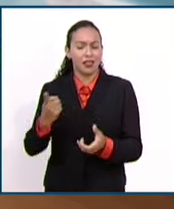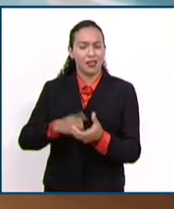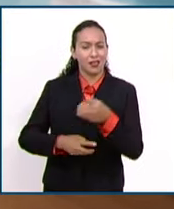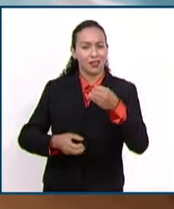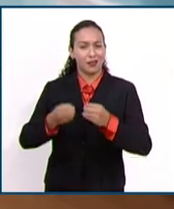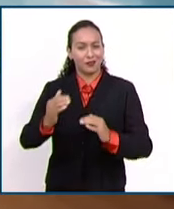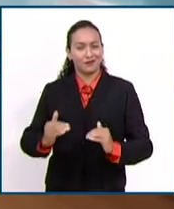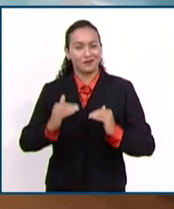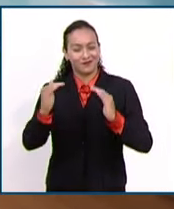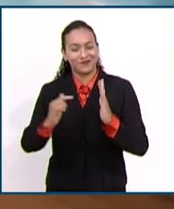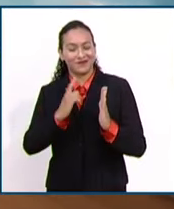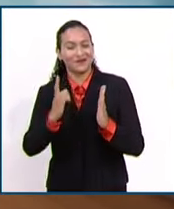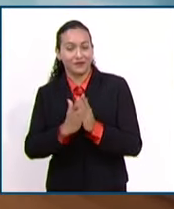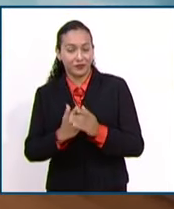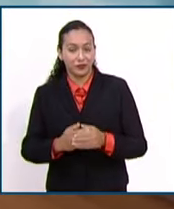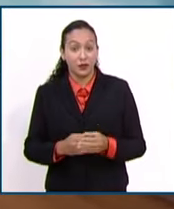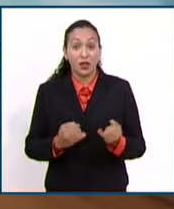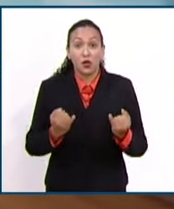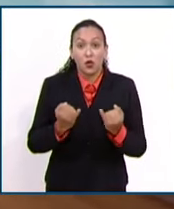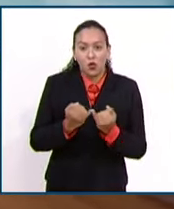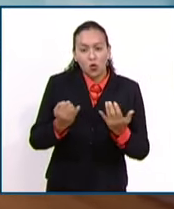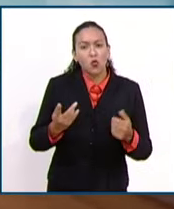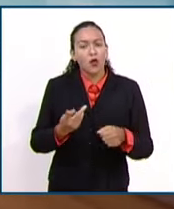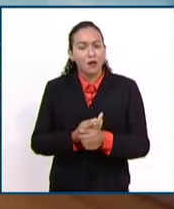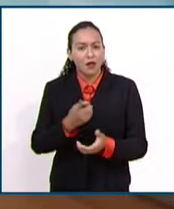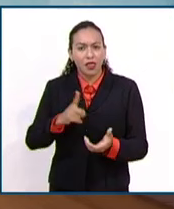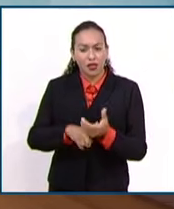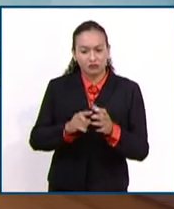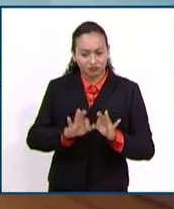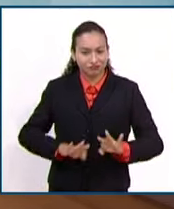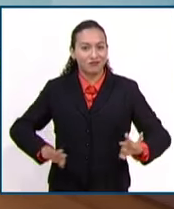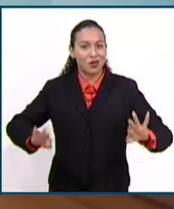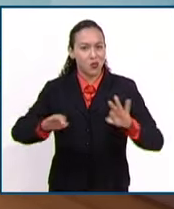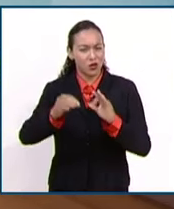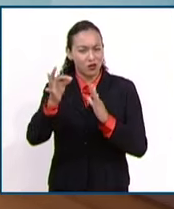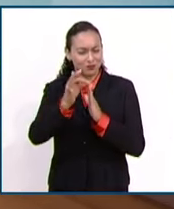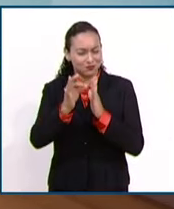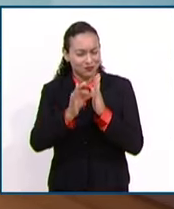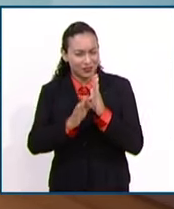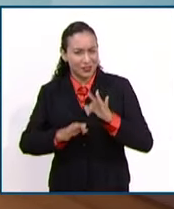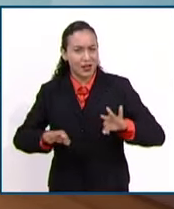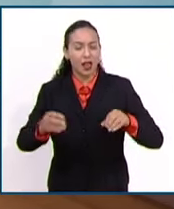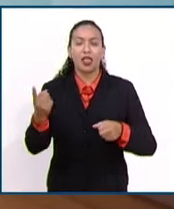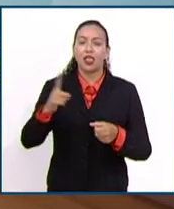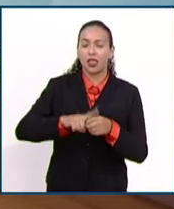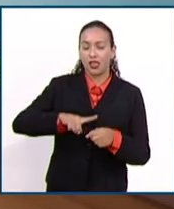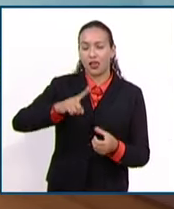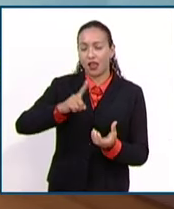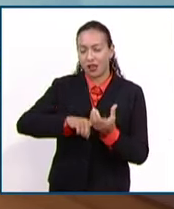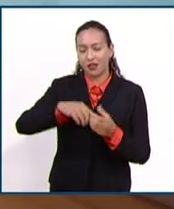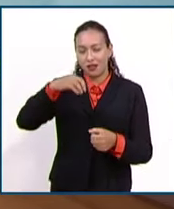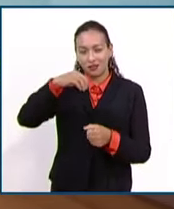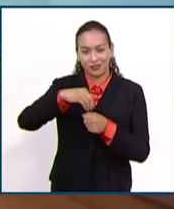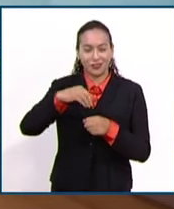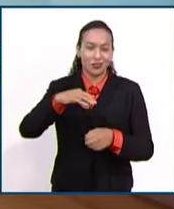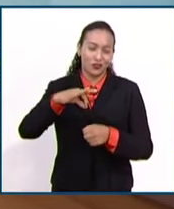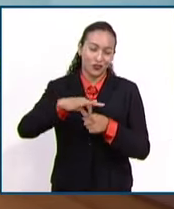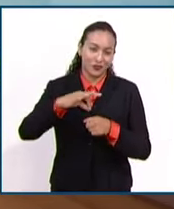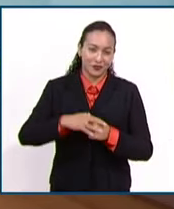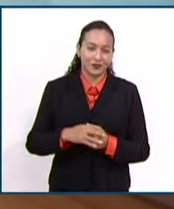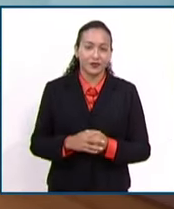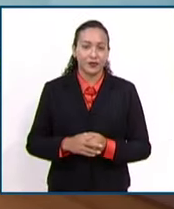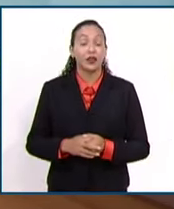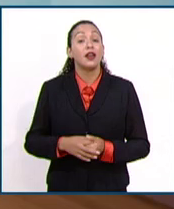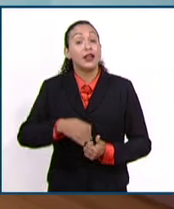en pleno y salas, así como de las decisiones más importantes del Tribunal Electoral y órganos jurisdiccionales federales. Saluda a mi